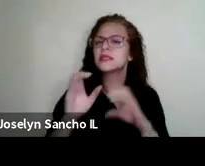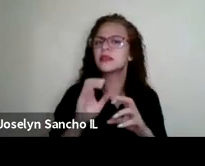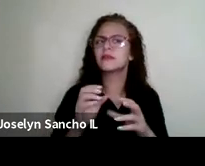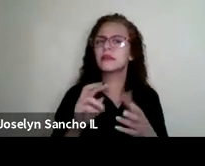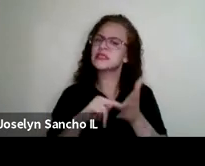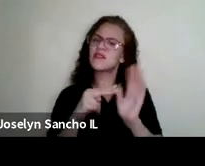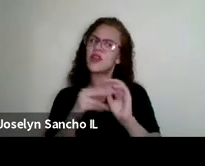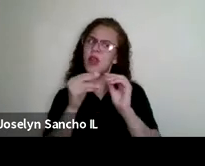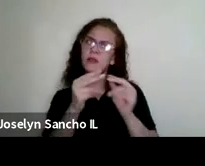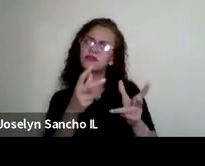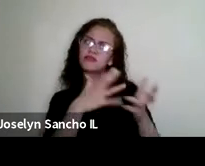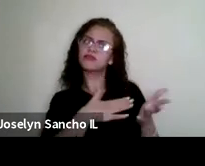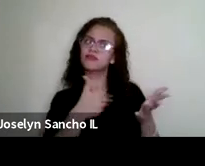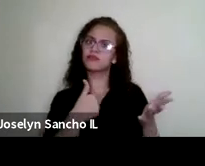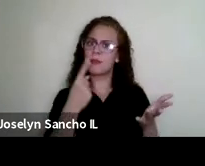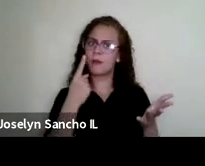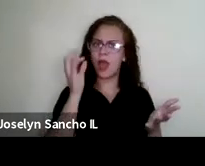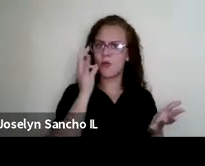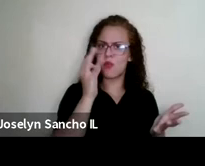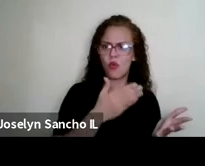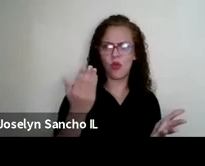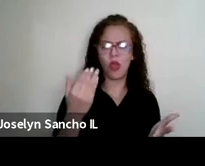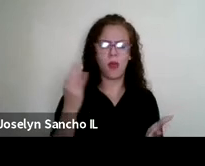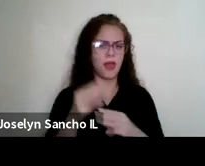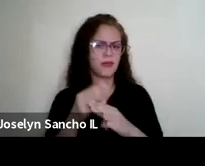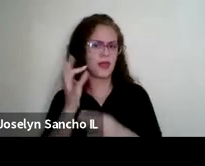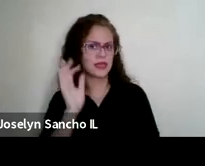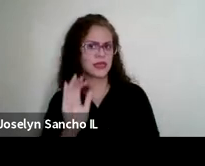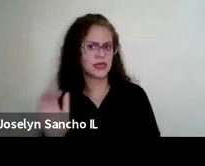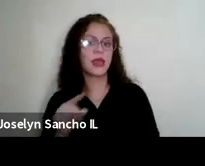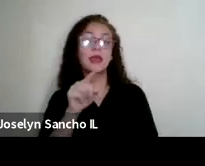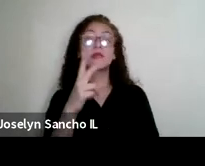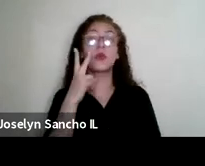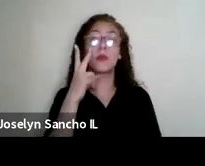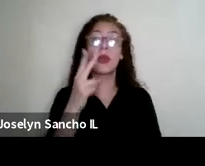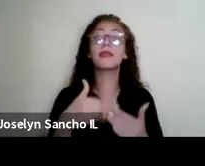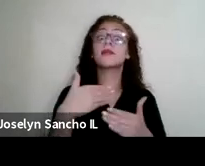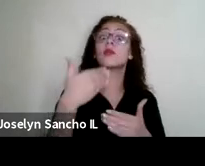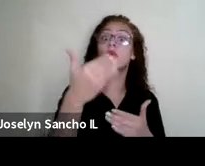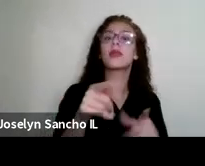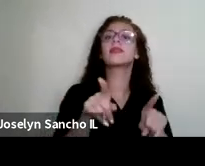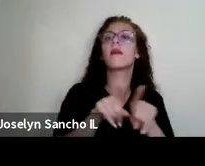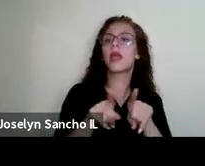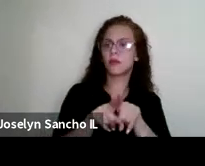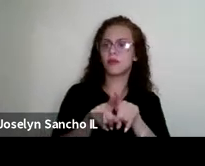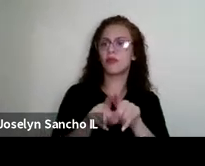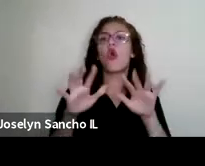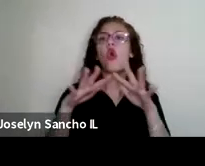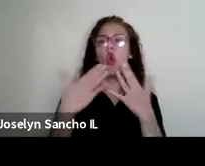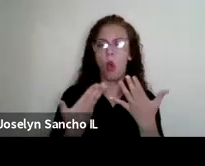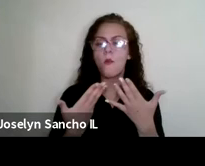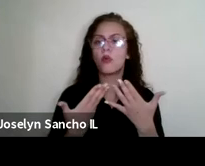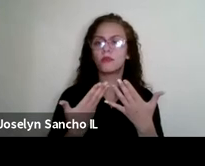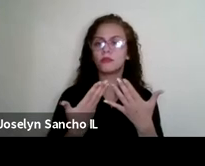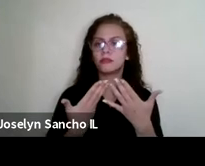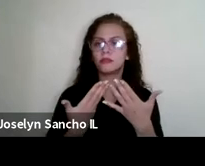resultan más atractivas que las matemáticas para las niñas? Y esto lo vamos a ver posteriormente también, cómo se va